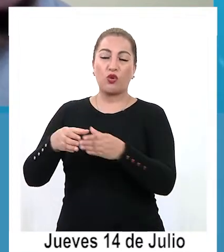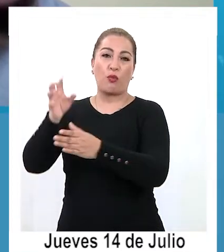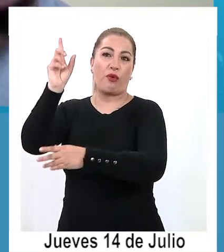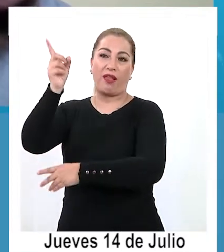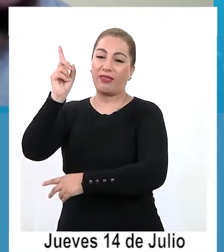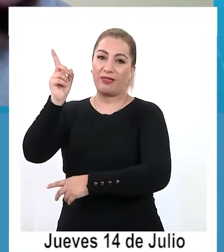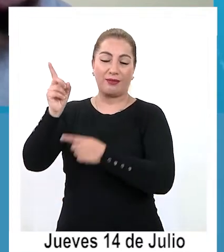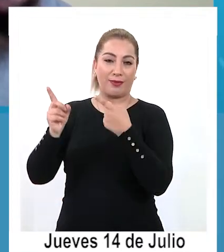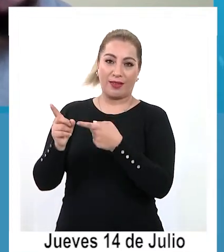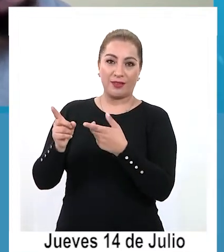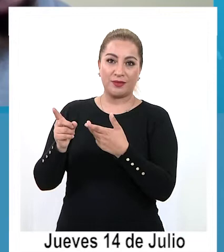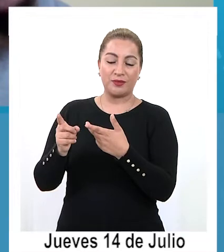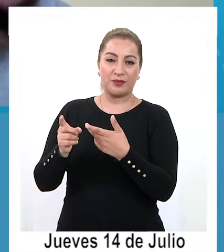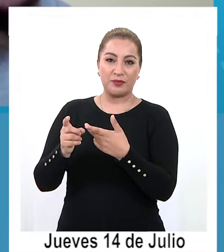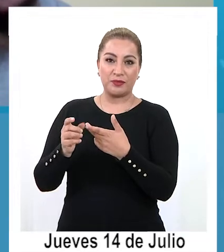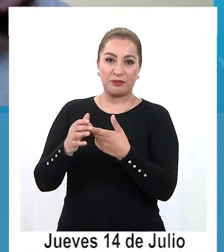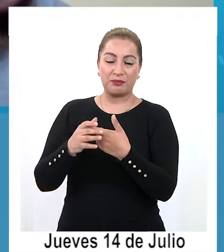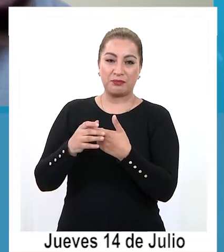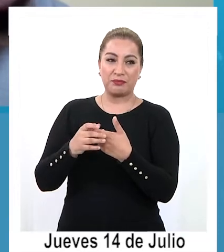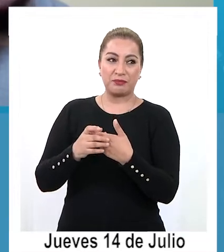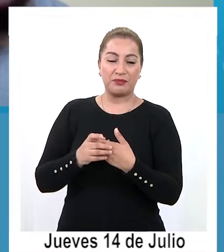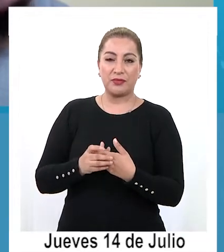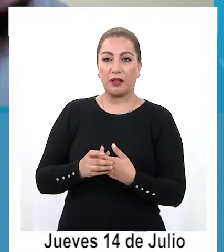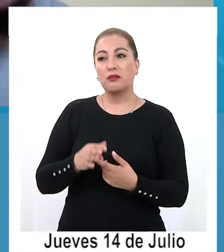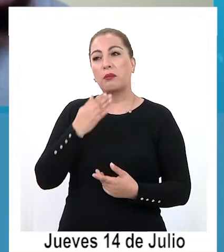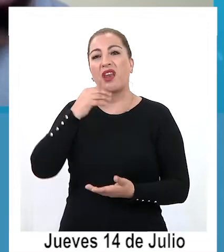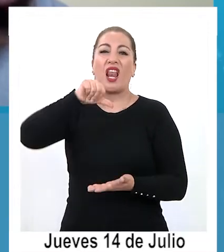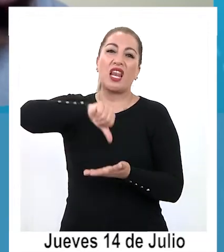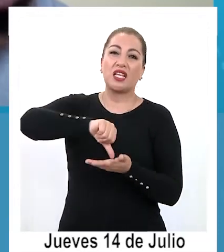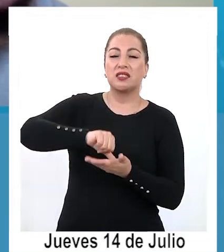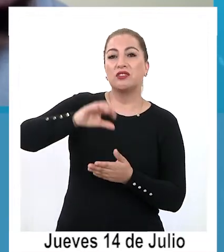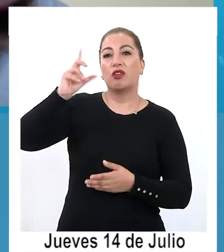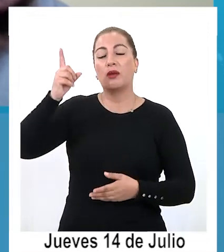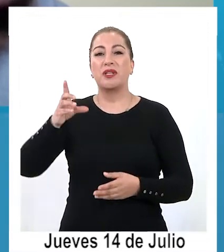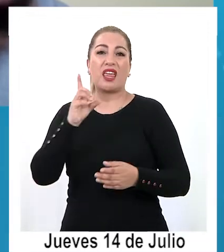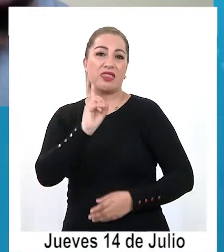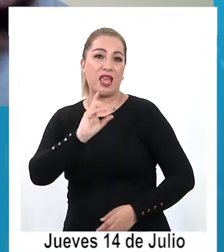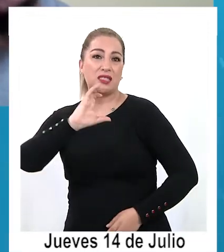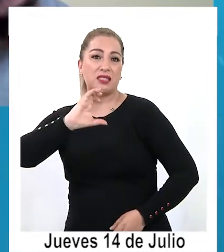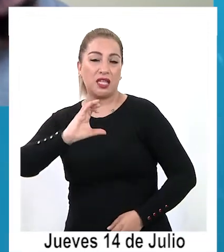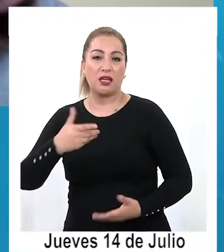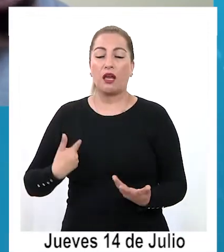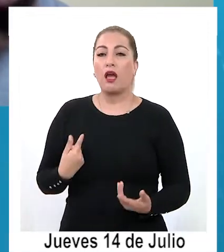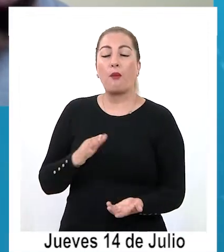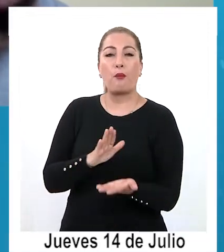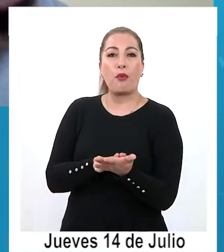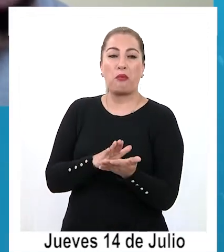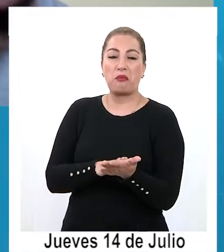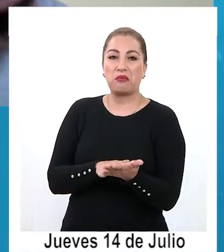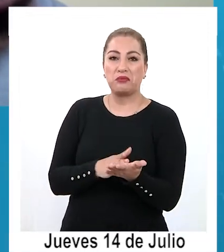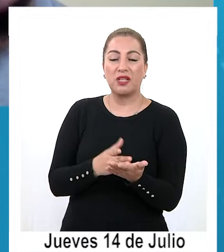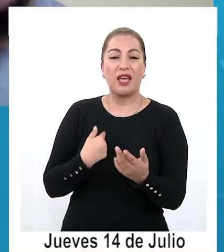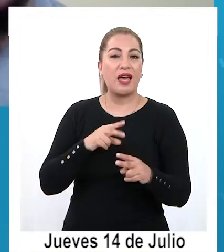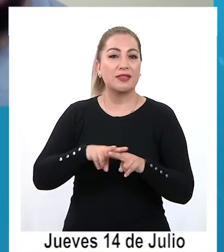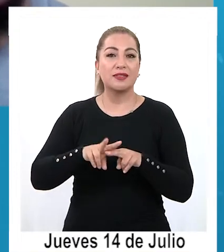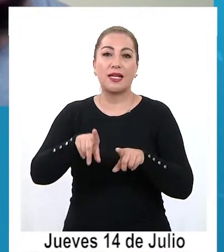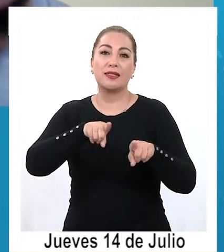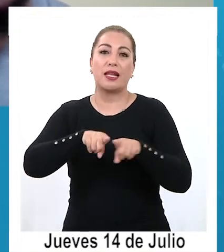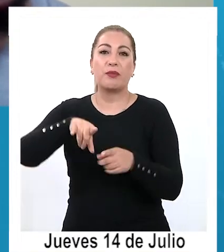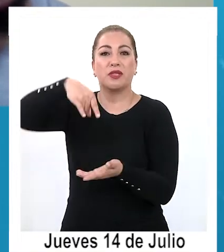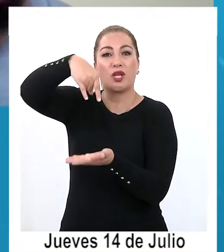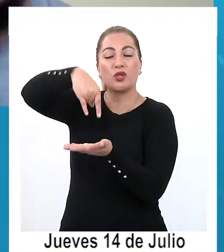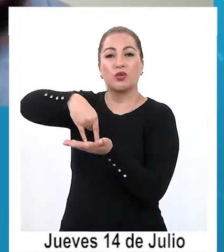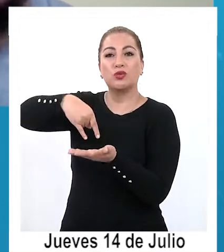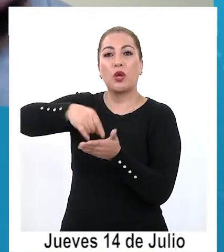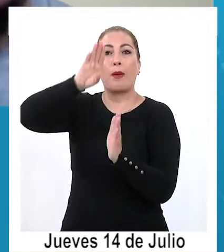sectores también más de la centro derecha, la democracia cristiana, han propuesto, ya se ha tramitado ya también en el Congreso bajar